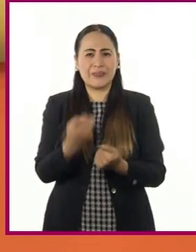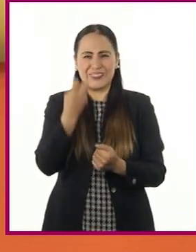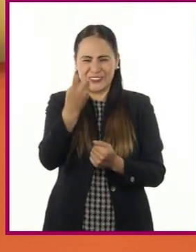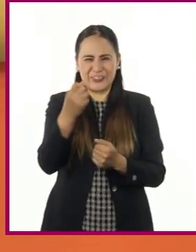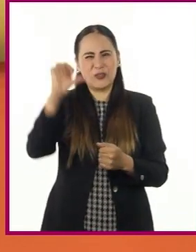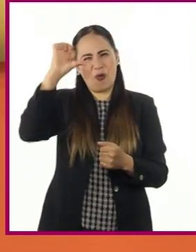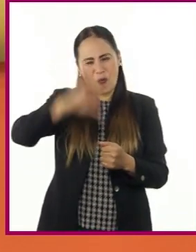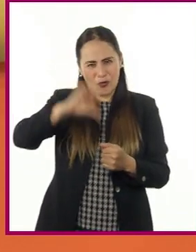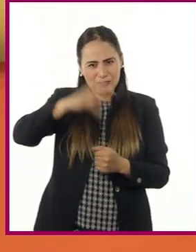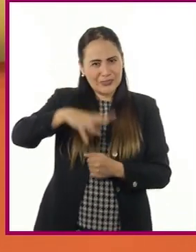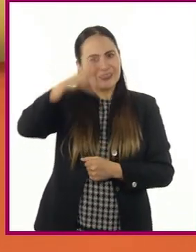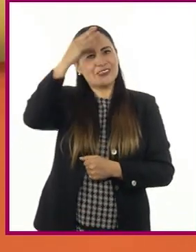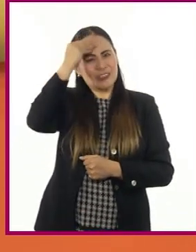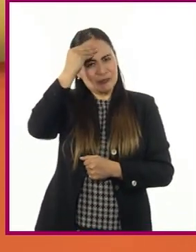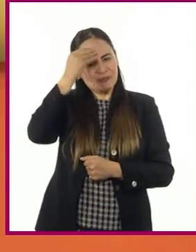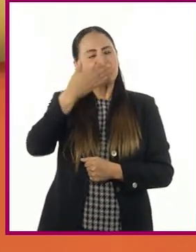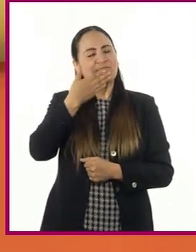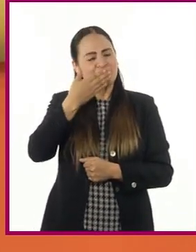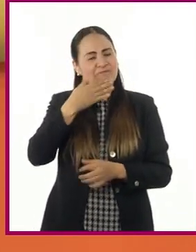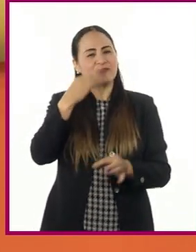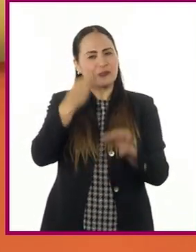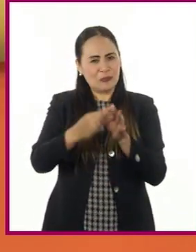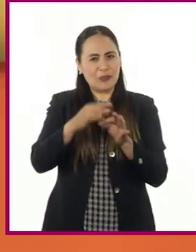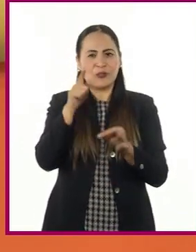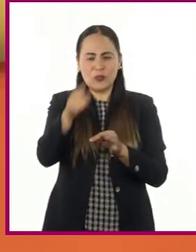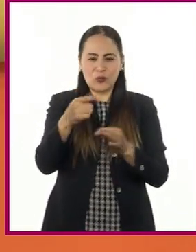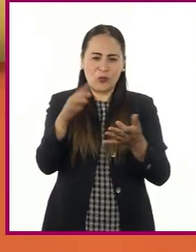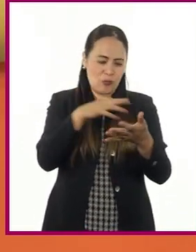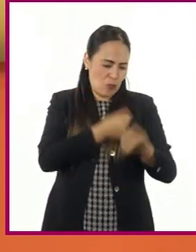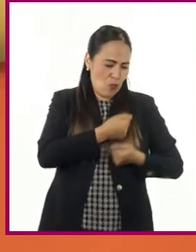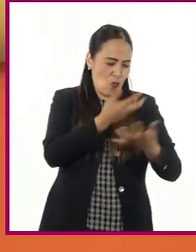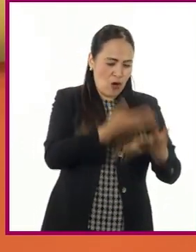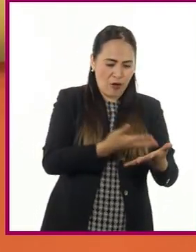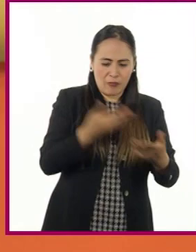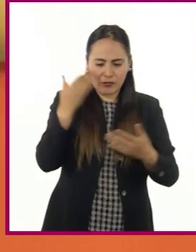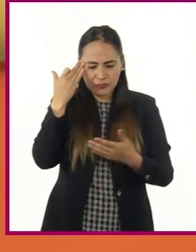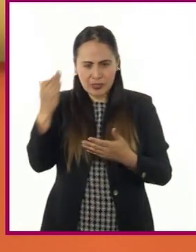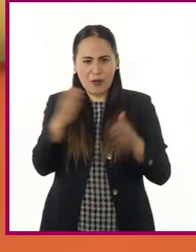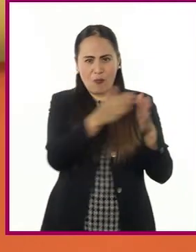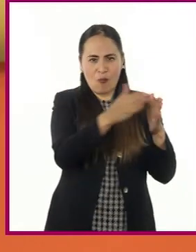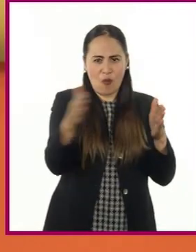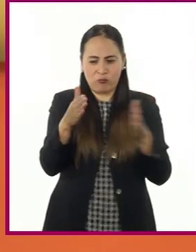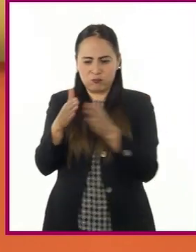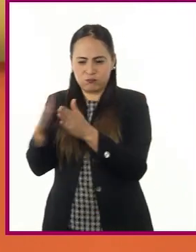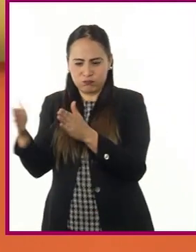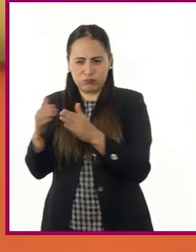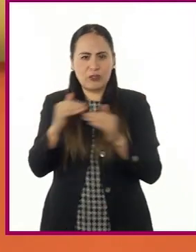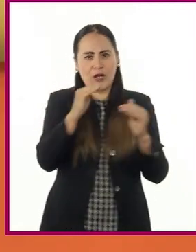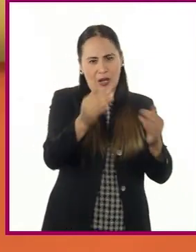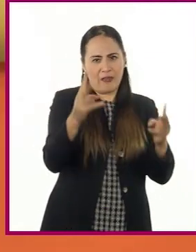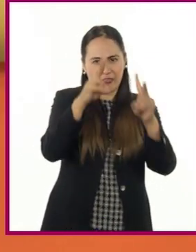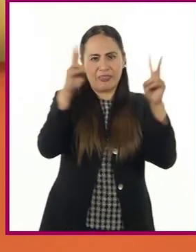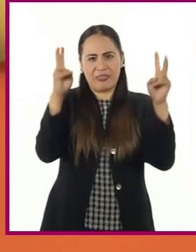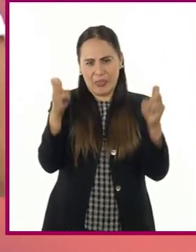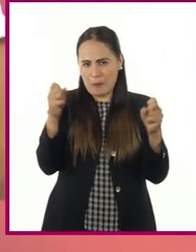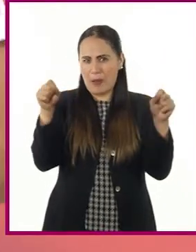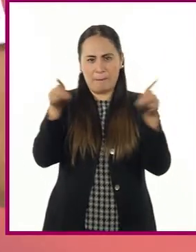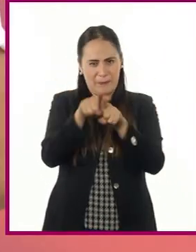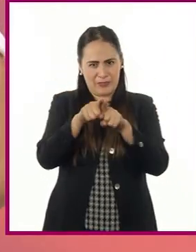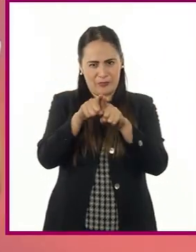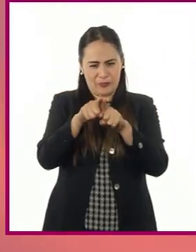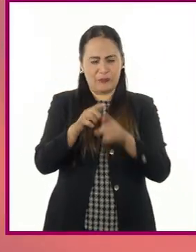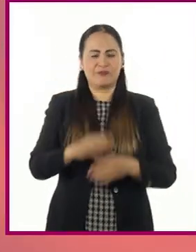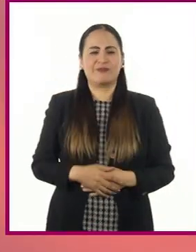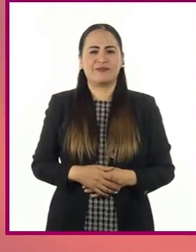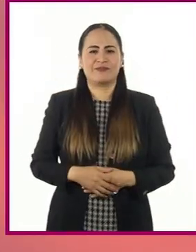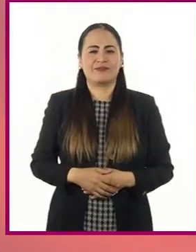nuestro aprendizaje esperado. Lee y compara poemas de diferentes épocas sobre un tema específico.